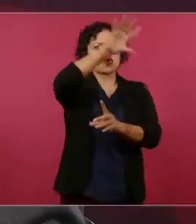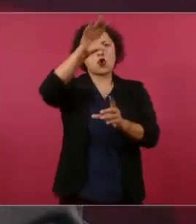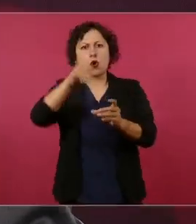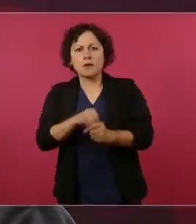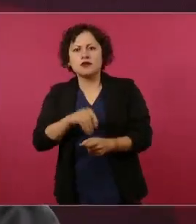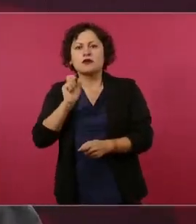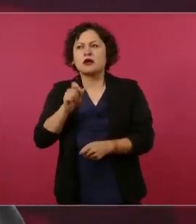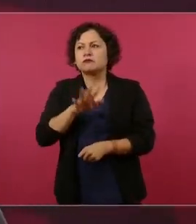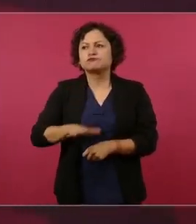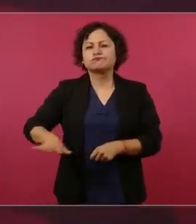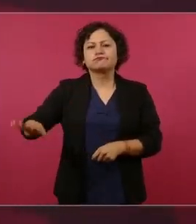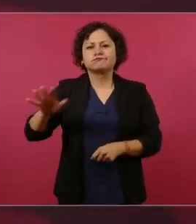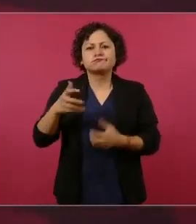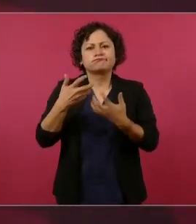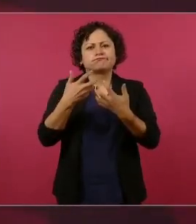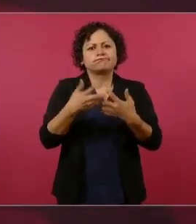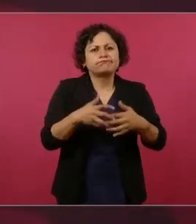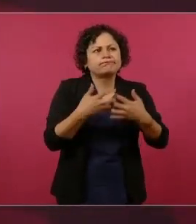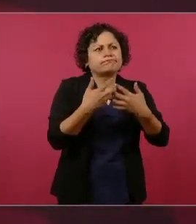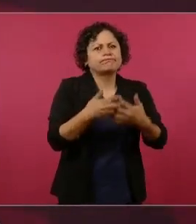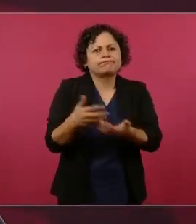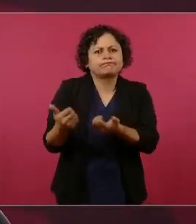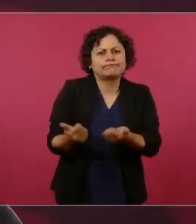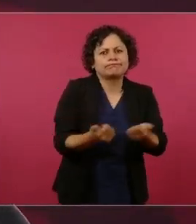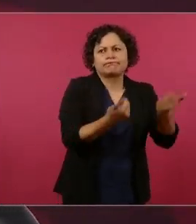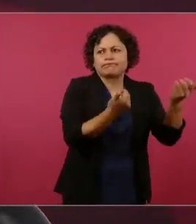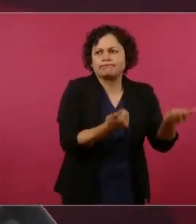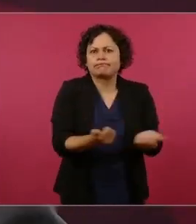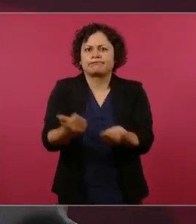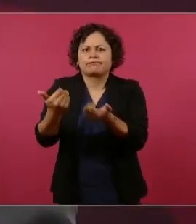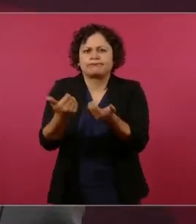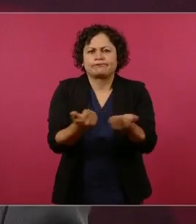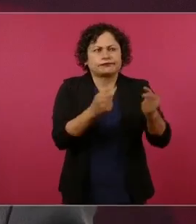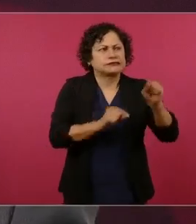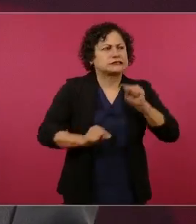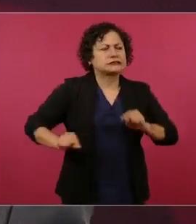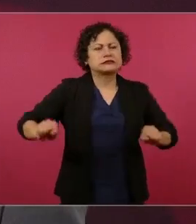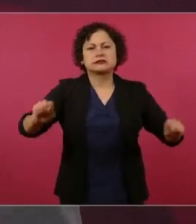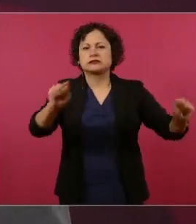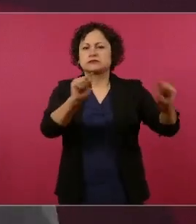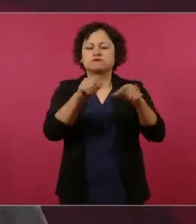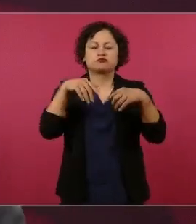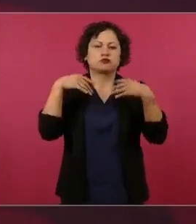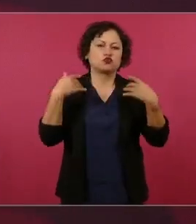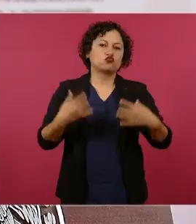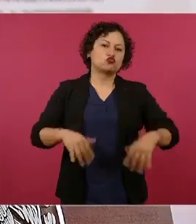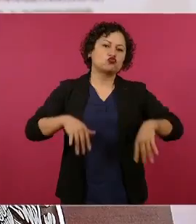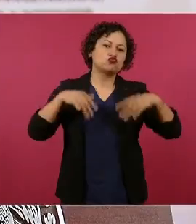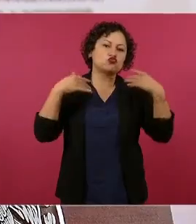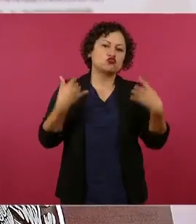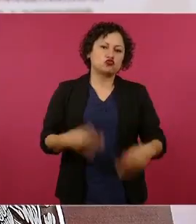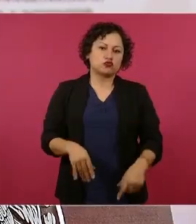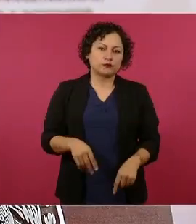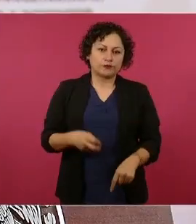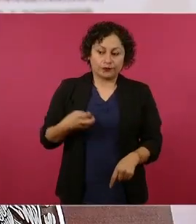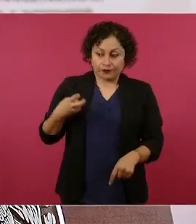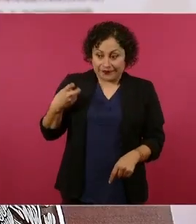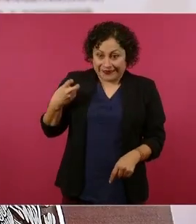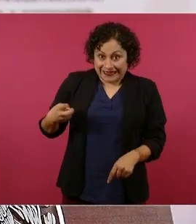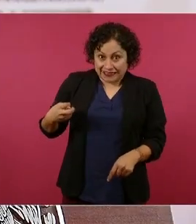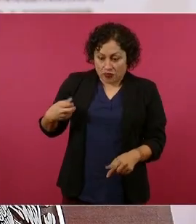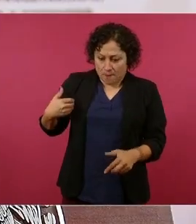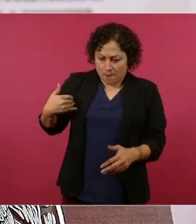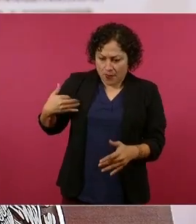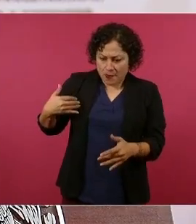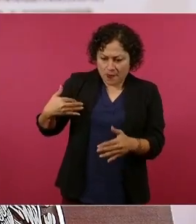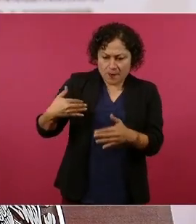maquinarias que tienen que pasar con una gran seriedad. Todo esto se ha logrado porque el poder del presidente de